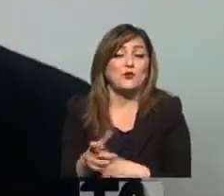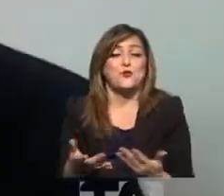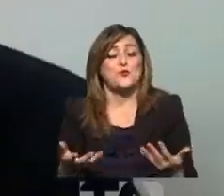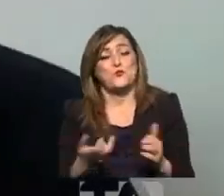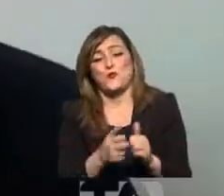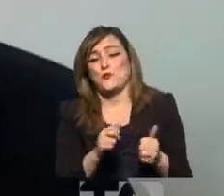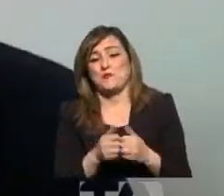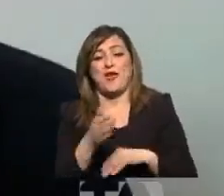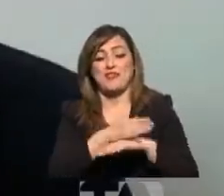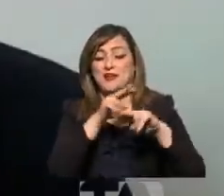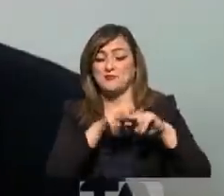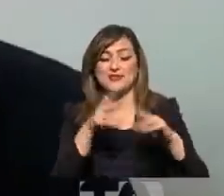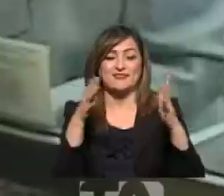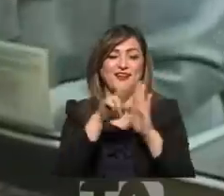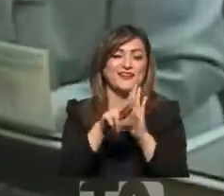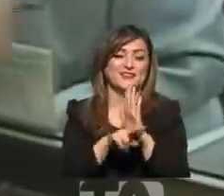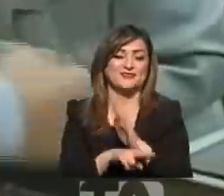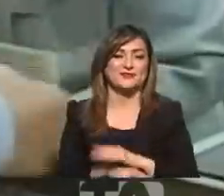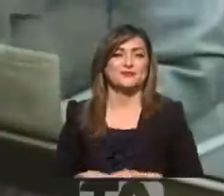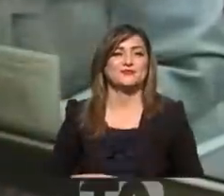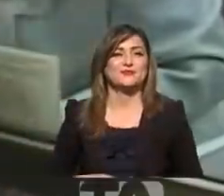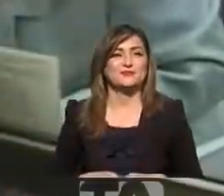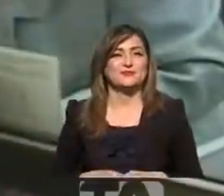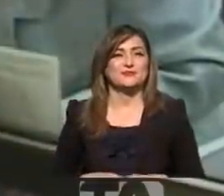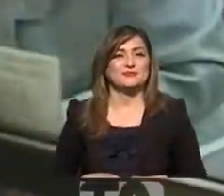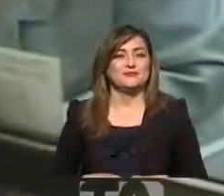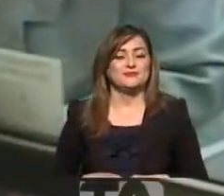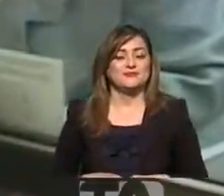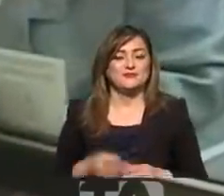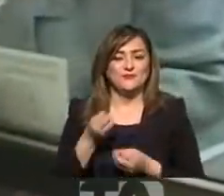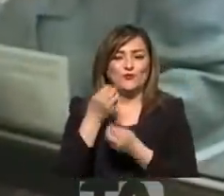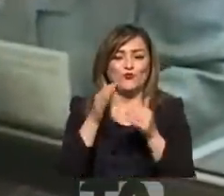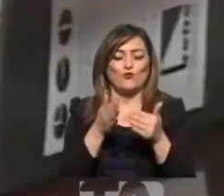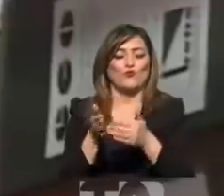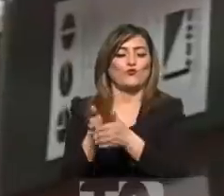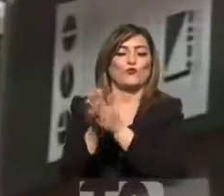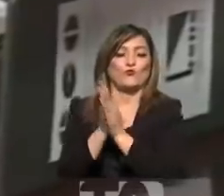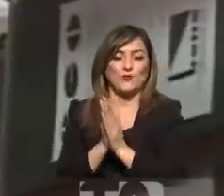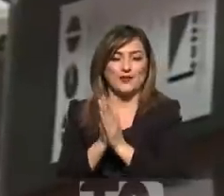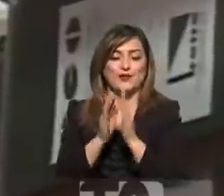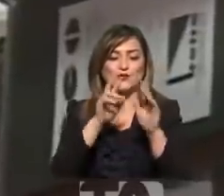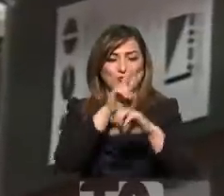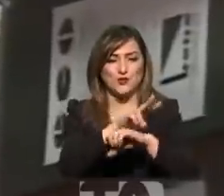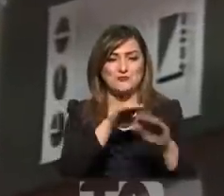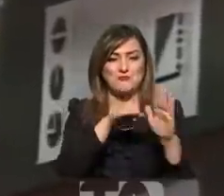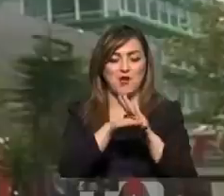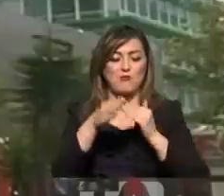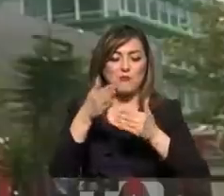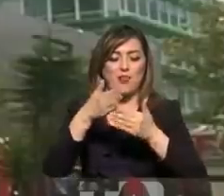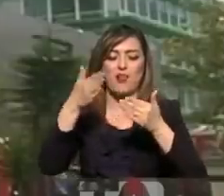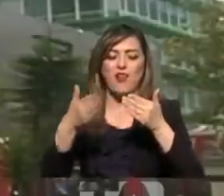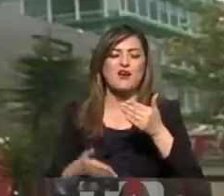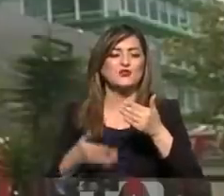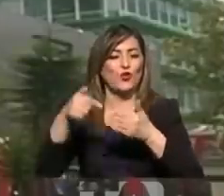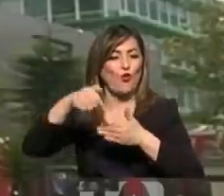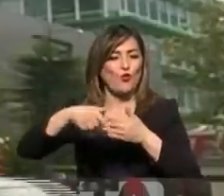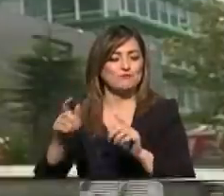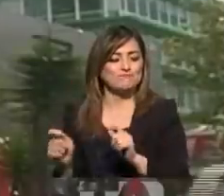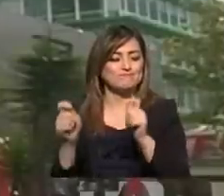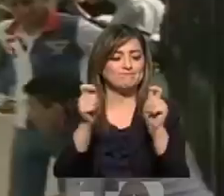sin verificar todos los requisitos. El plazo para remitir la información solicitada a la Superintendencia de Bancos termina